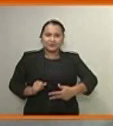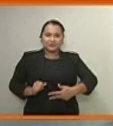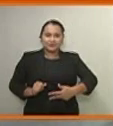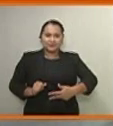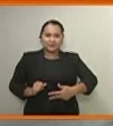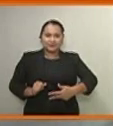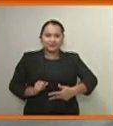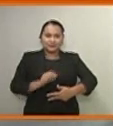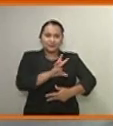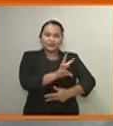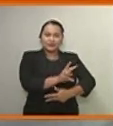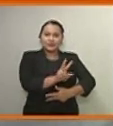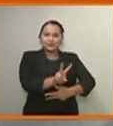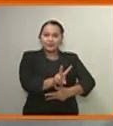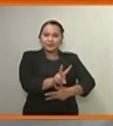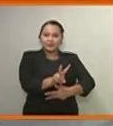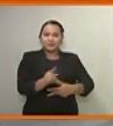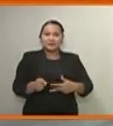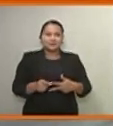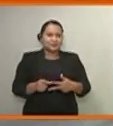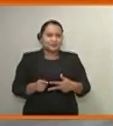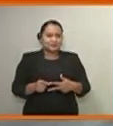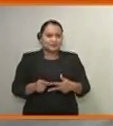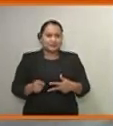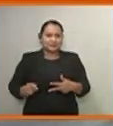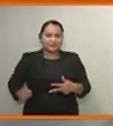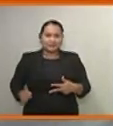El 62, segundo número ganador.